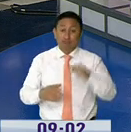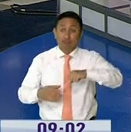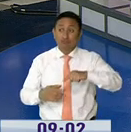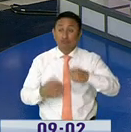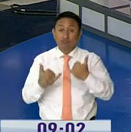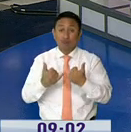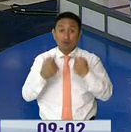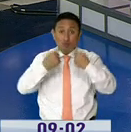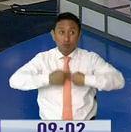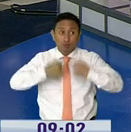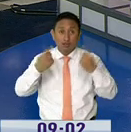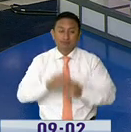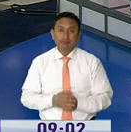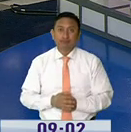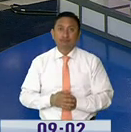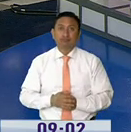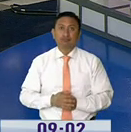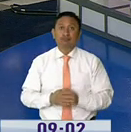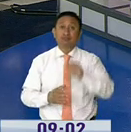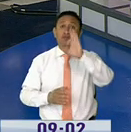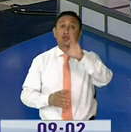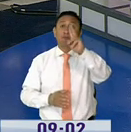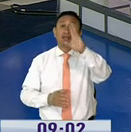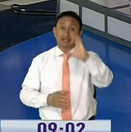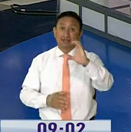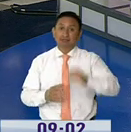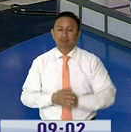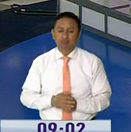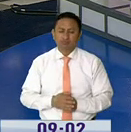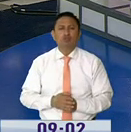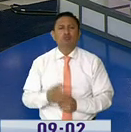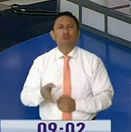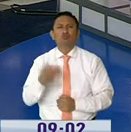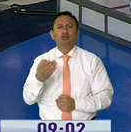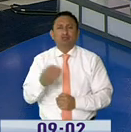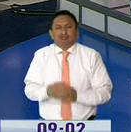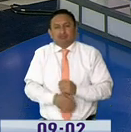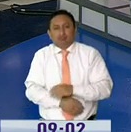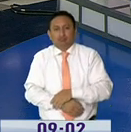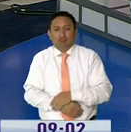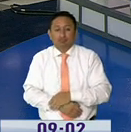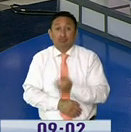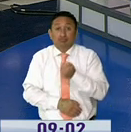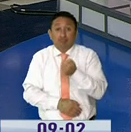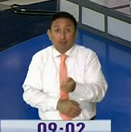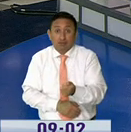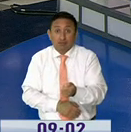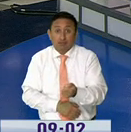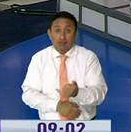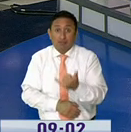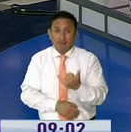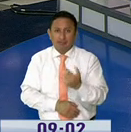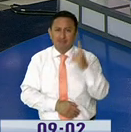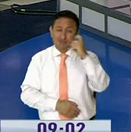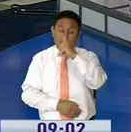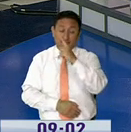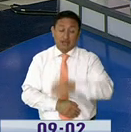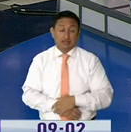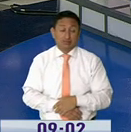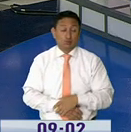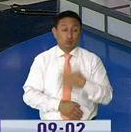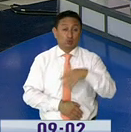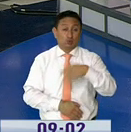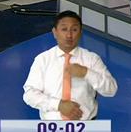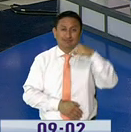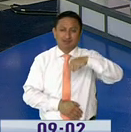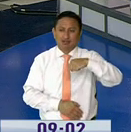estrenarse y quiero entregarlo a TVC. Qué lindo. Lo dedica justamente en estos momentos de crisis, momentos complicados, momentos en los cuales